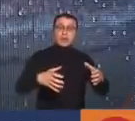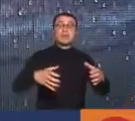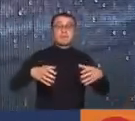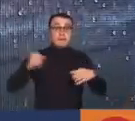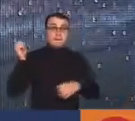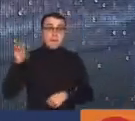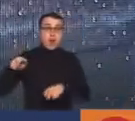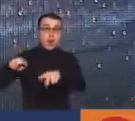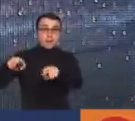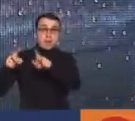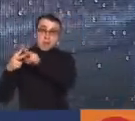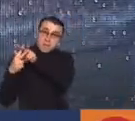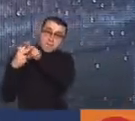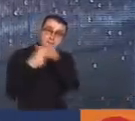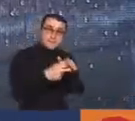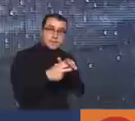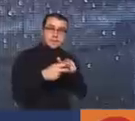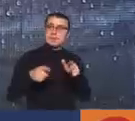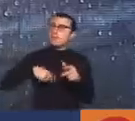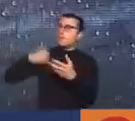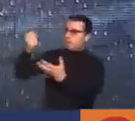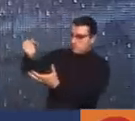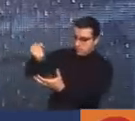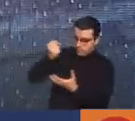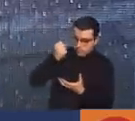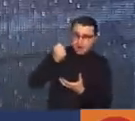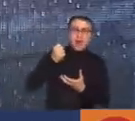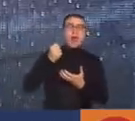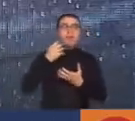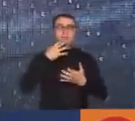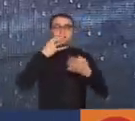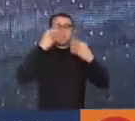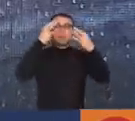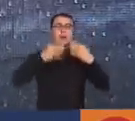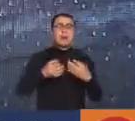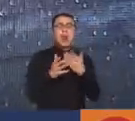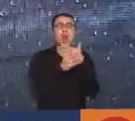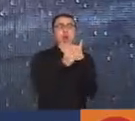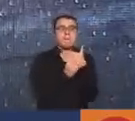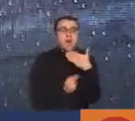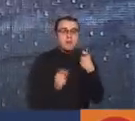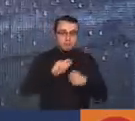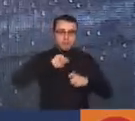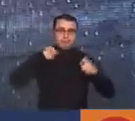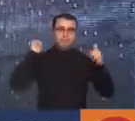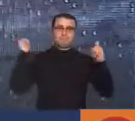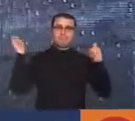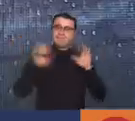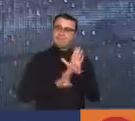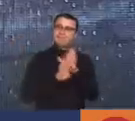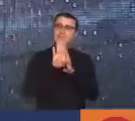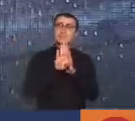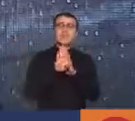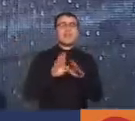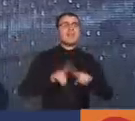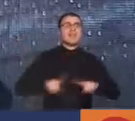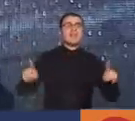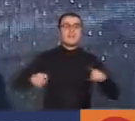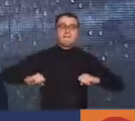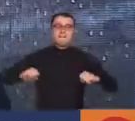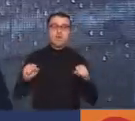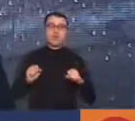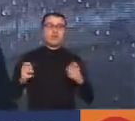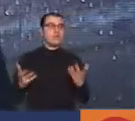crédito, pues la posibilidad de salir de la calle se abre. No como hacían en Bogotá, que era llevarlos a unos